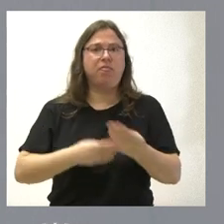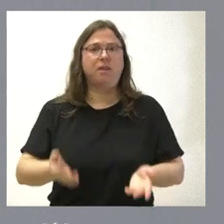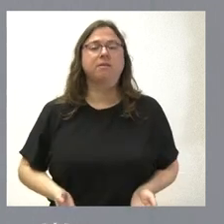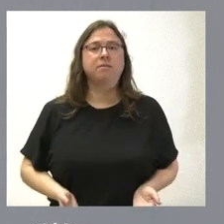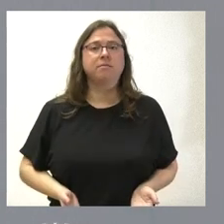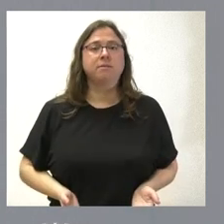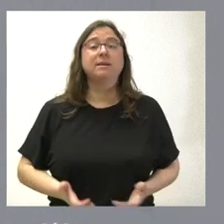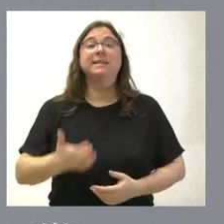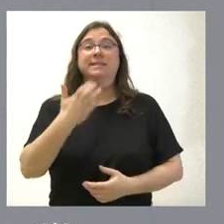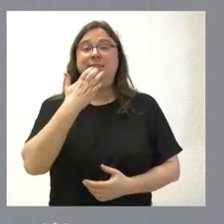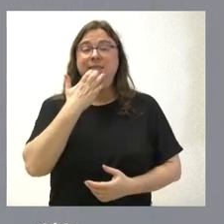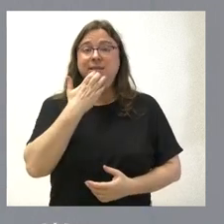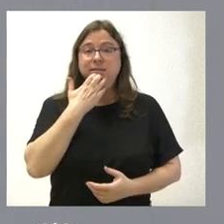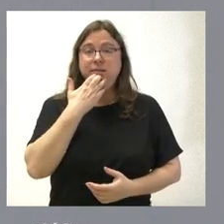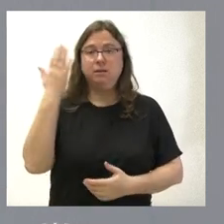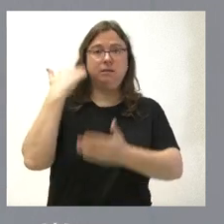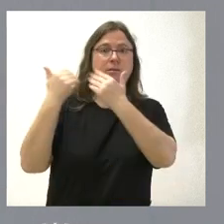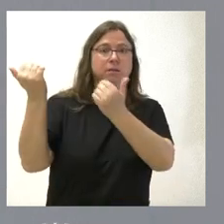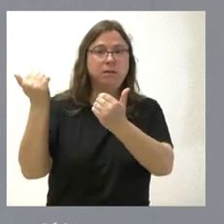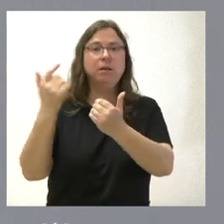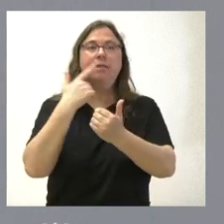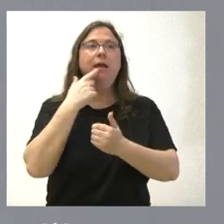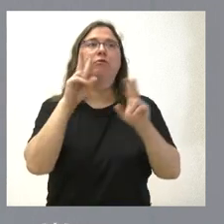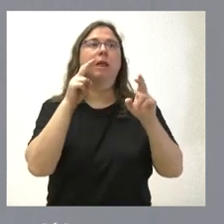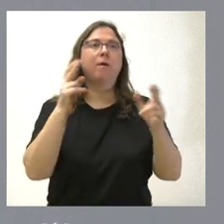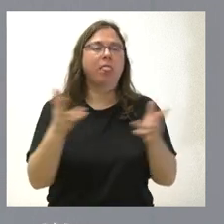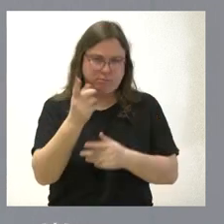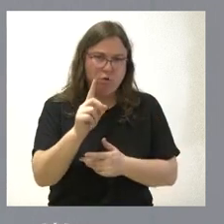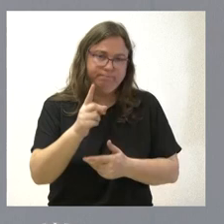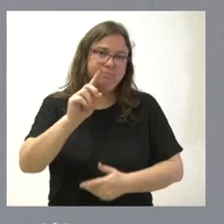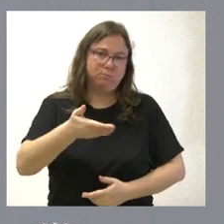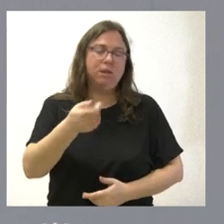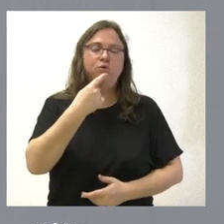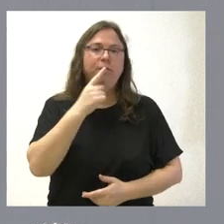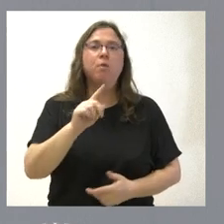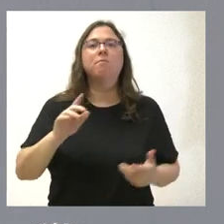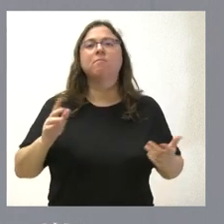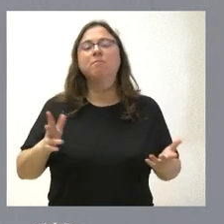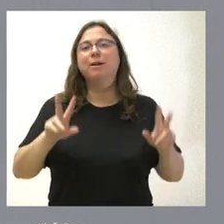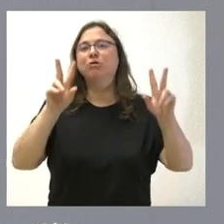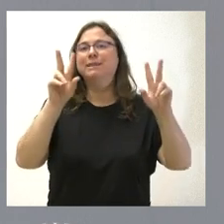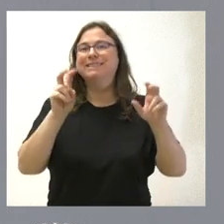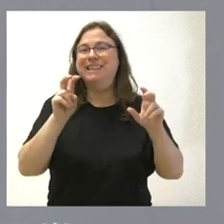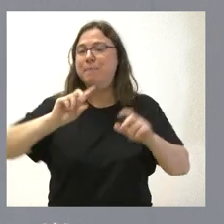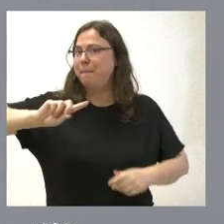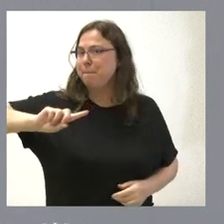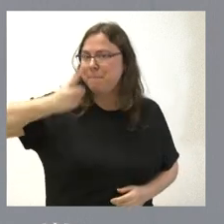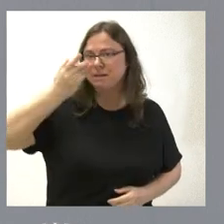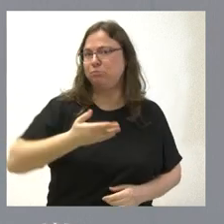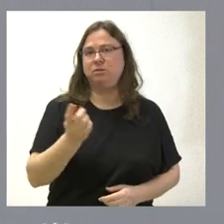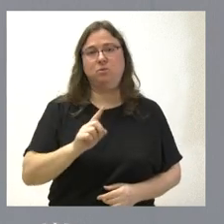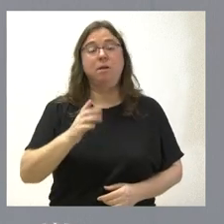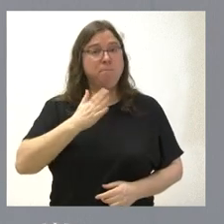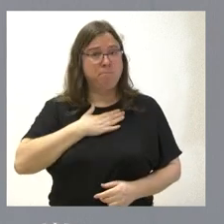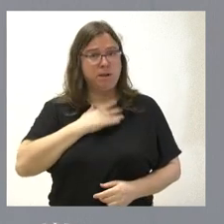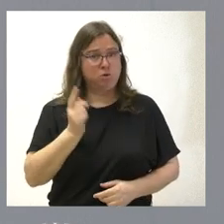cuando vemos para que se nos convoca No digo que sean temas poco importantes pero son temas que no son el más importante el más importante para